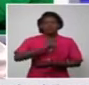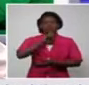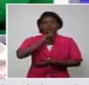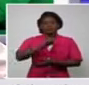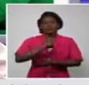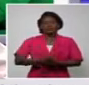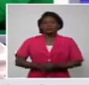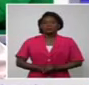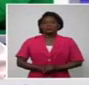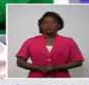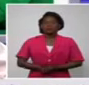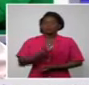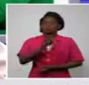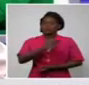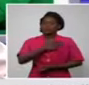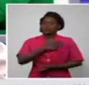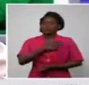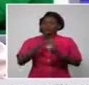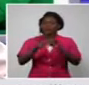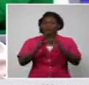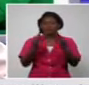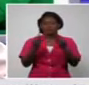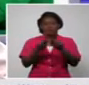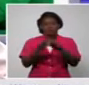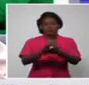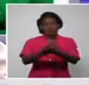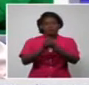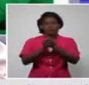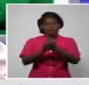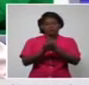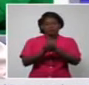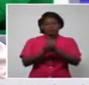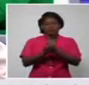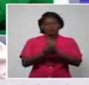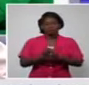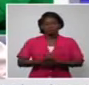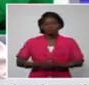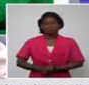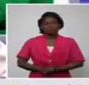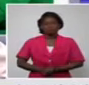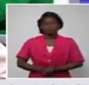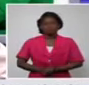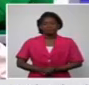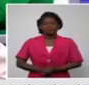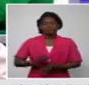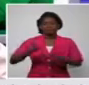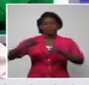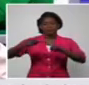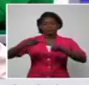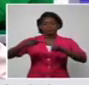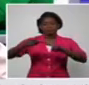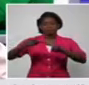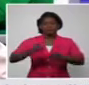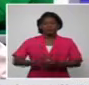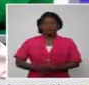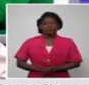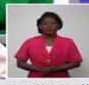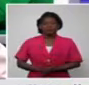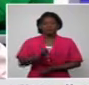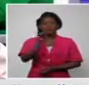Insisto, nuestras condolencias a familiares y amistades. El otro es un paciente de 72